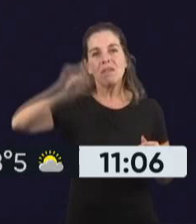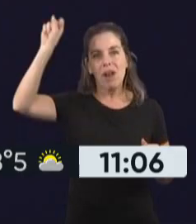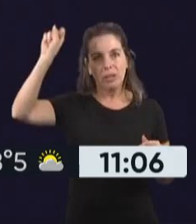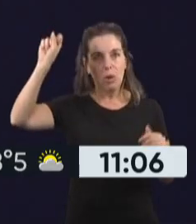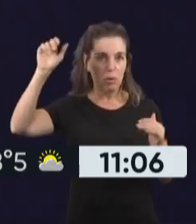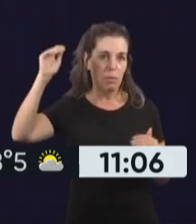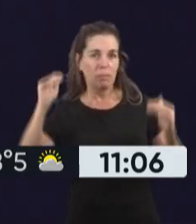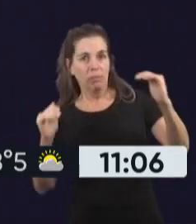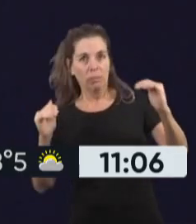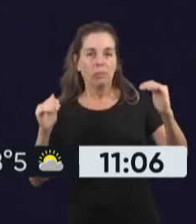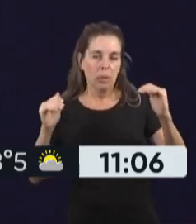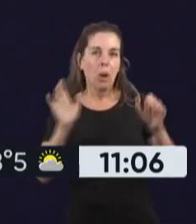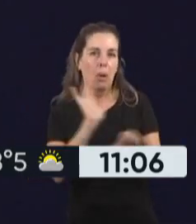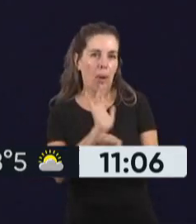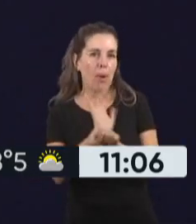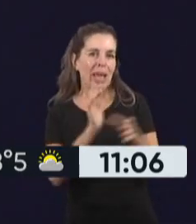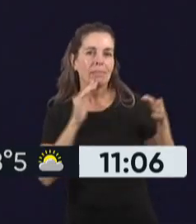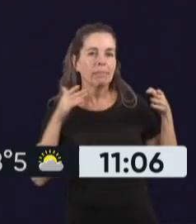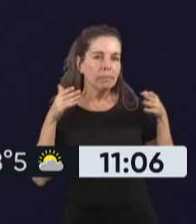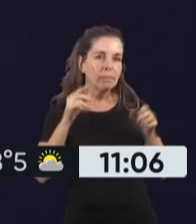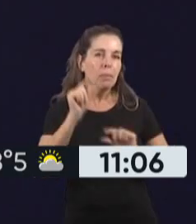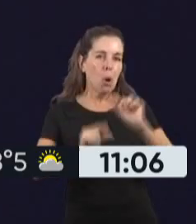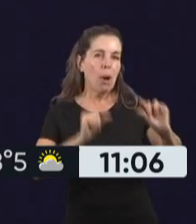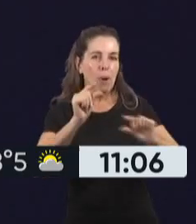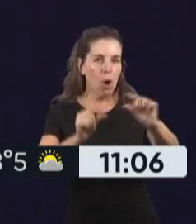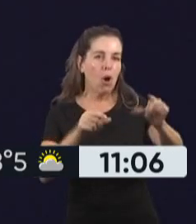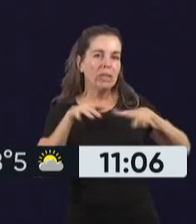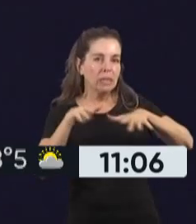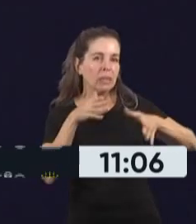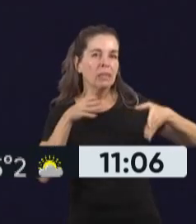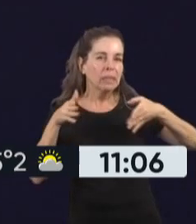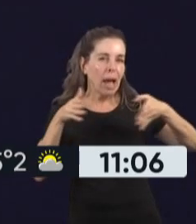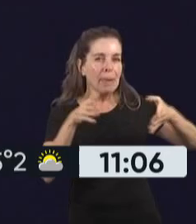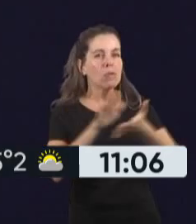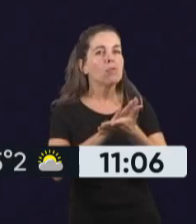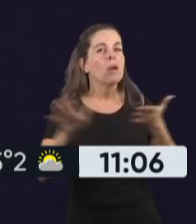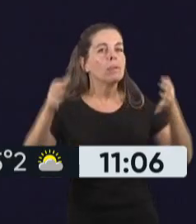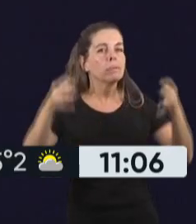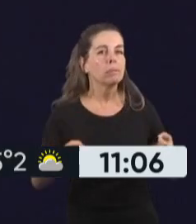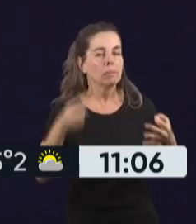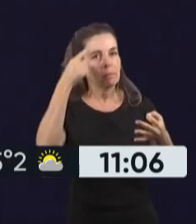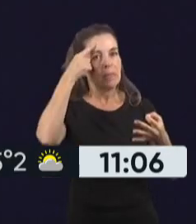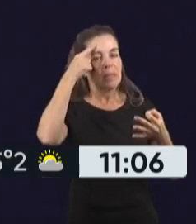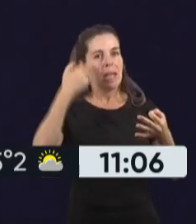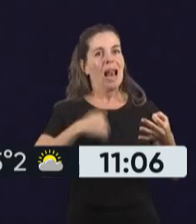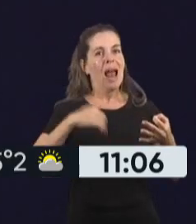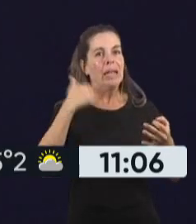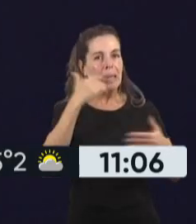de el camino que estamos emprendiendo de la recuperación de la